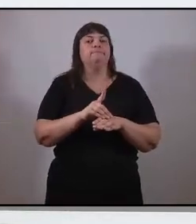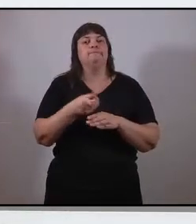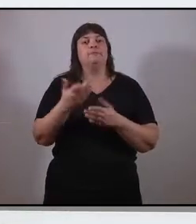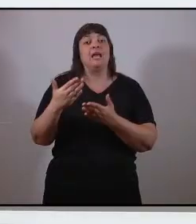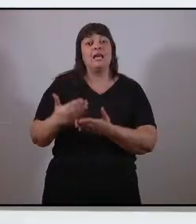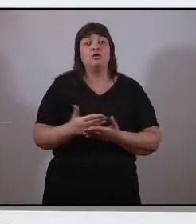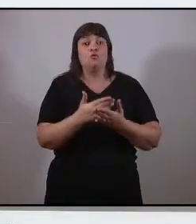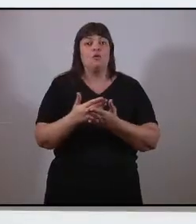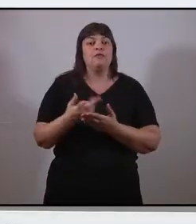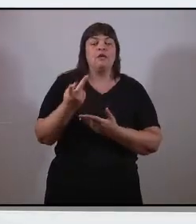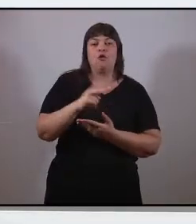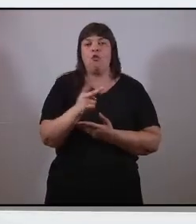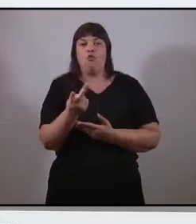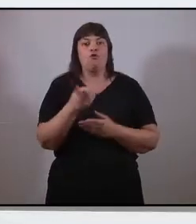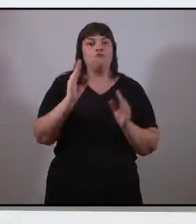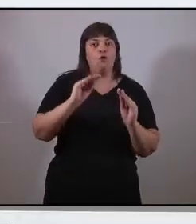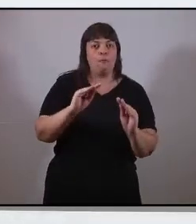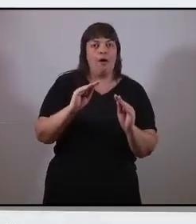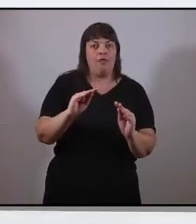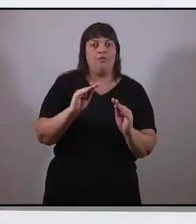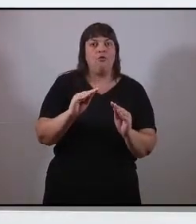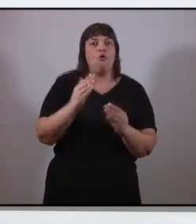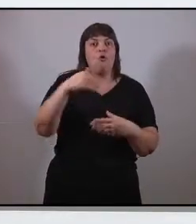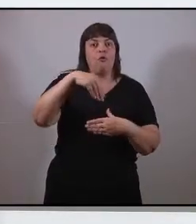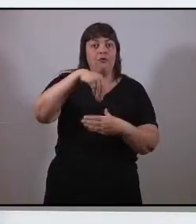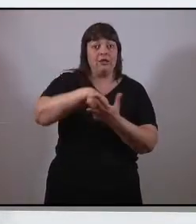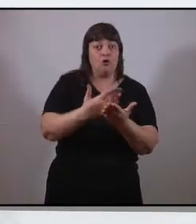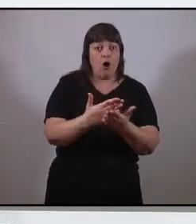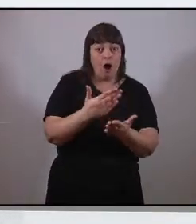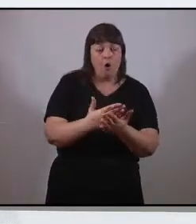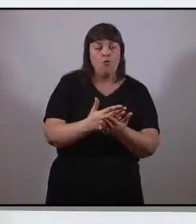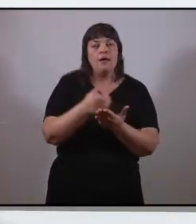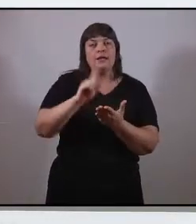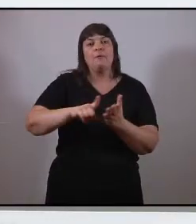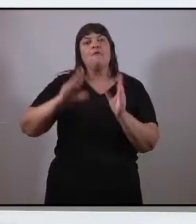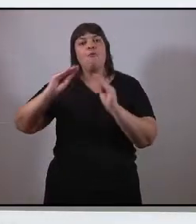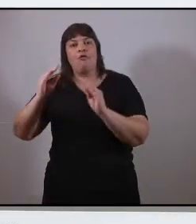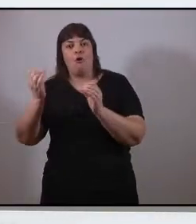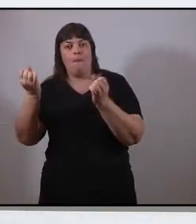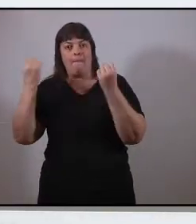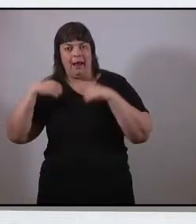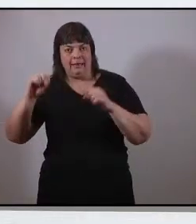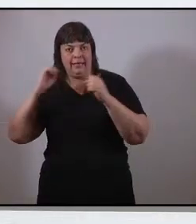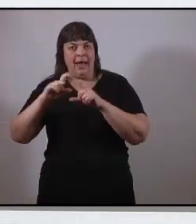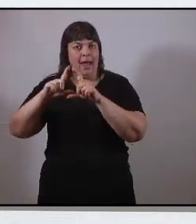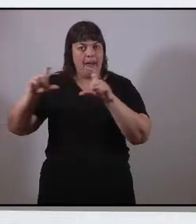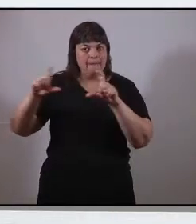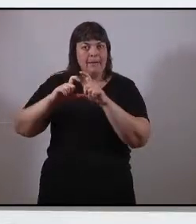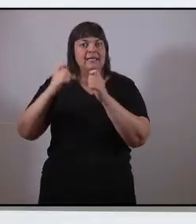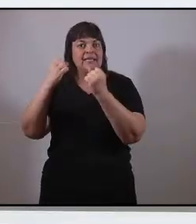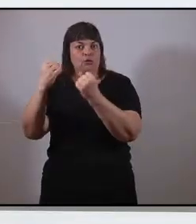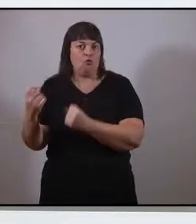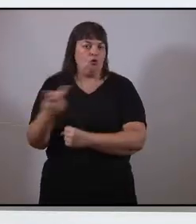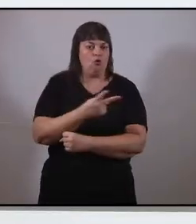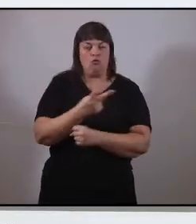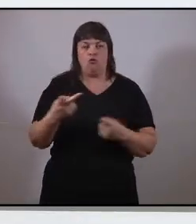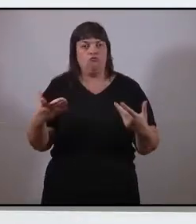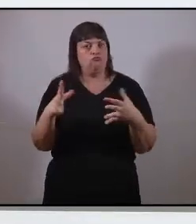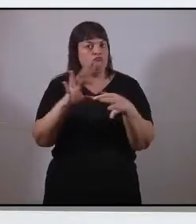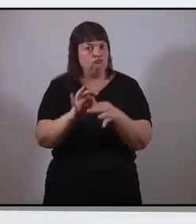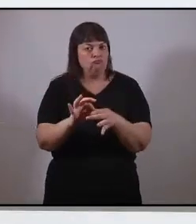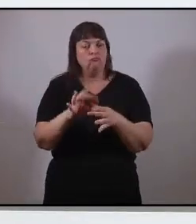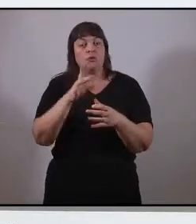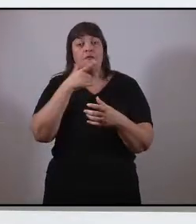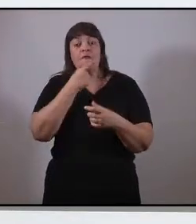estudiantes van a combinar su formación en las aulas con formación práctica en empresas e instituciones,